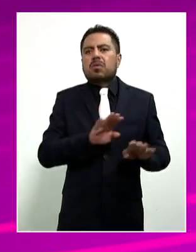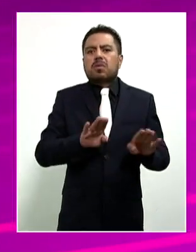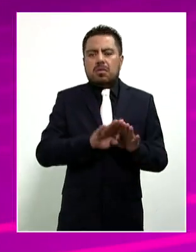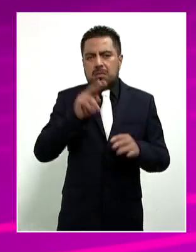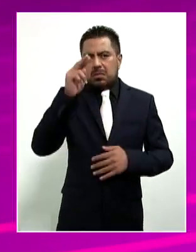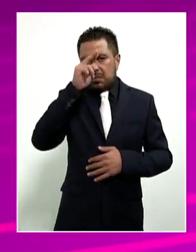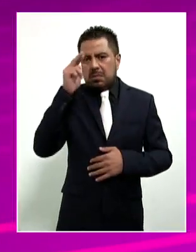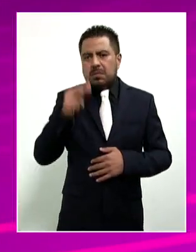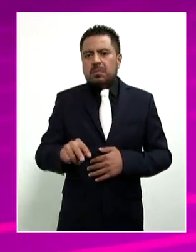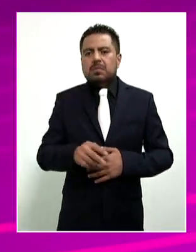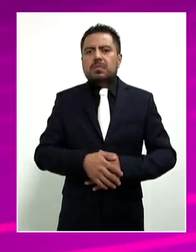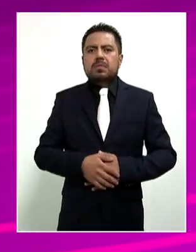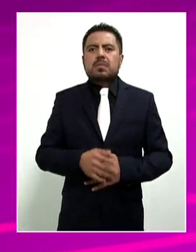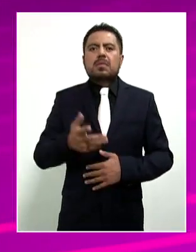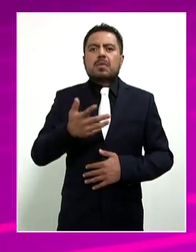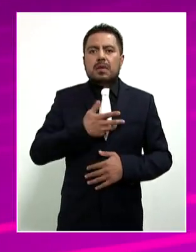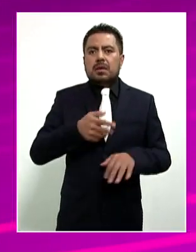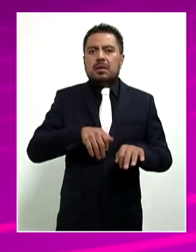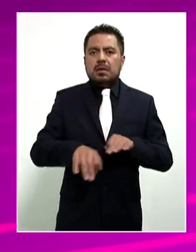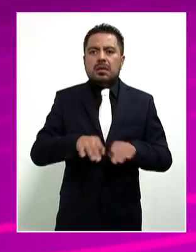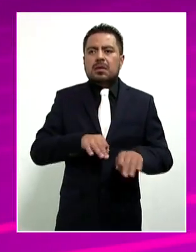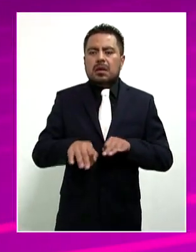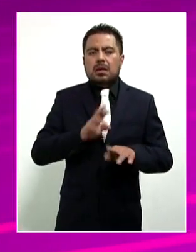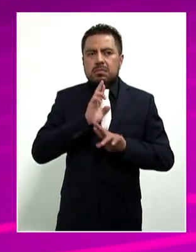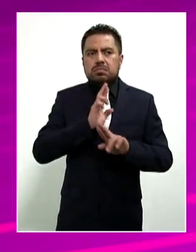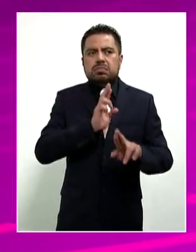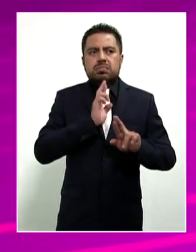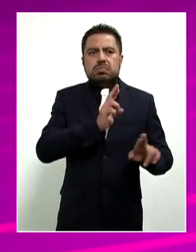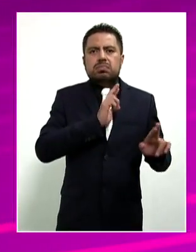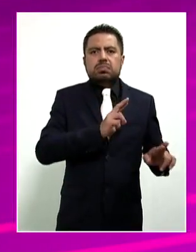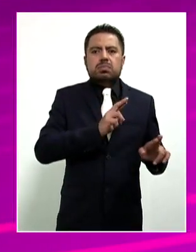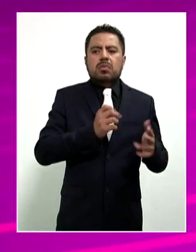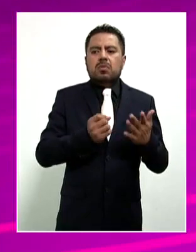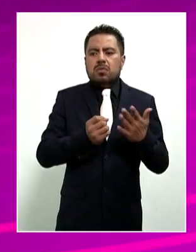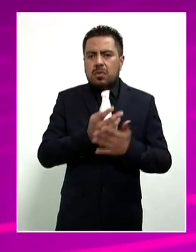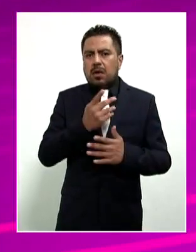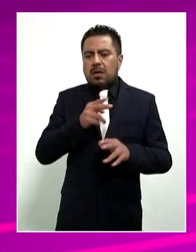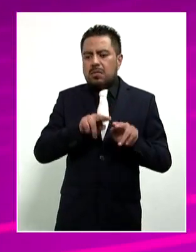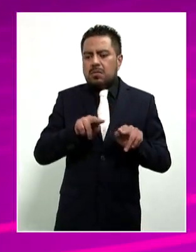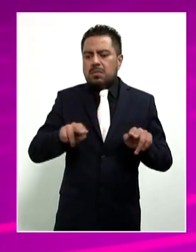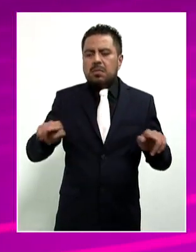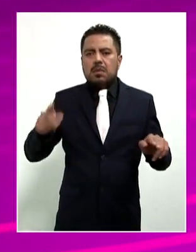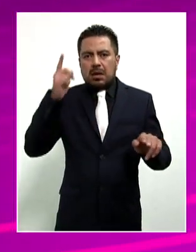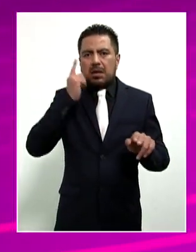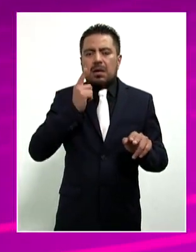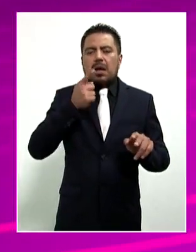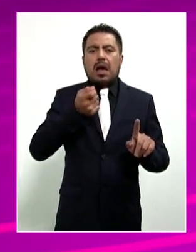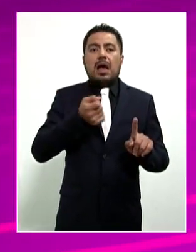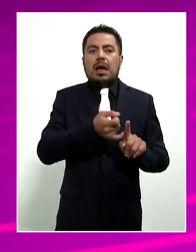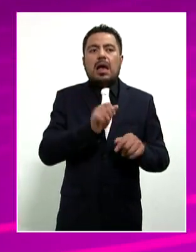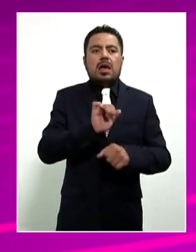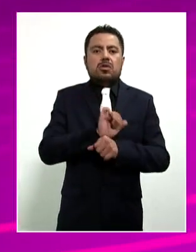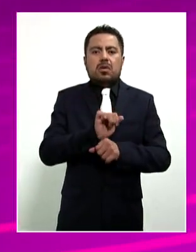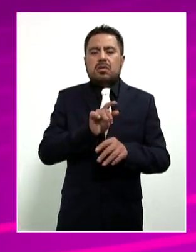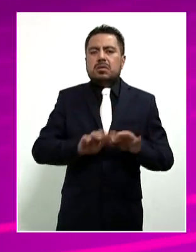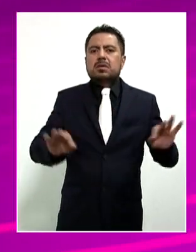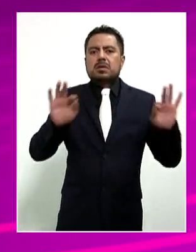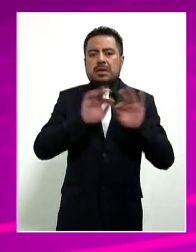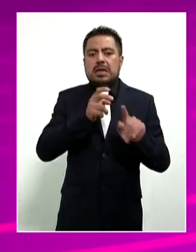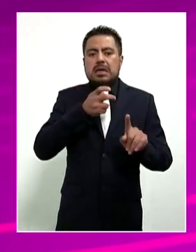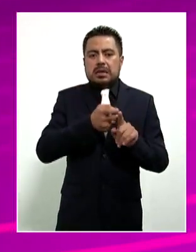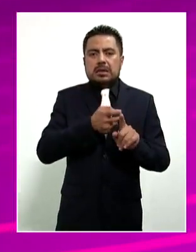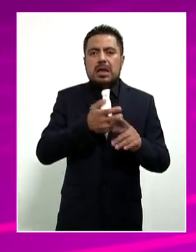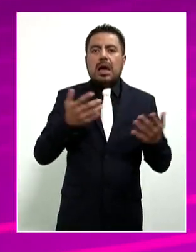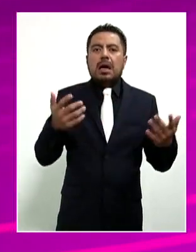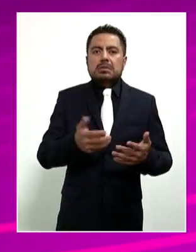México. Estamos trabajando en la parte de la respuesta humanitaria, nuevamente con albergues, que son realmente los actores clave en esto.